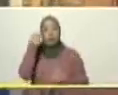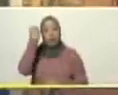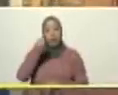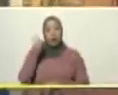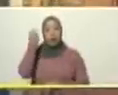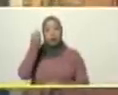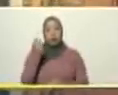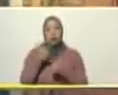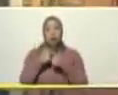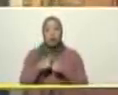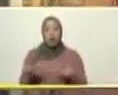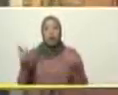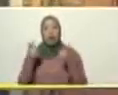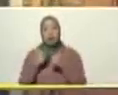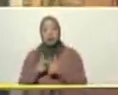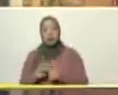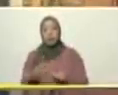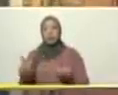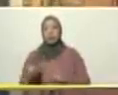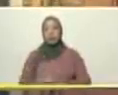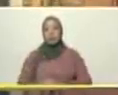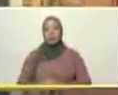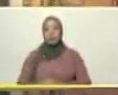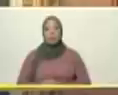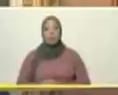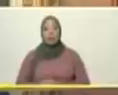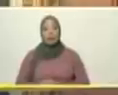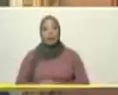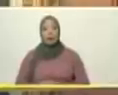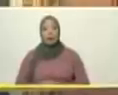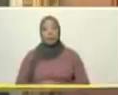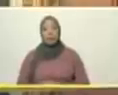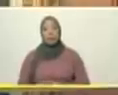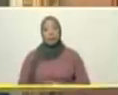la dictadura mediática que imponen.